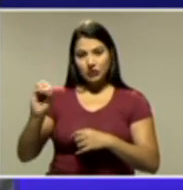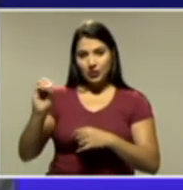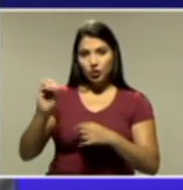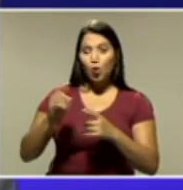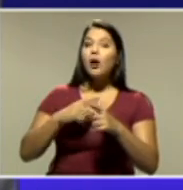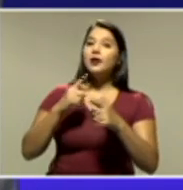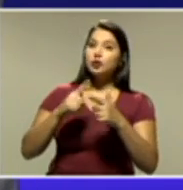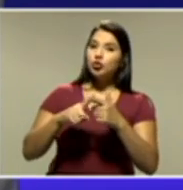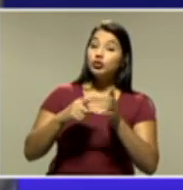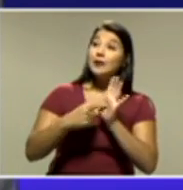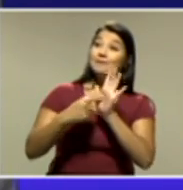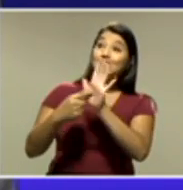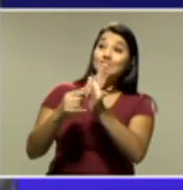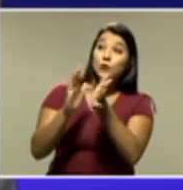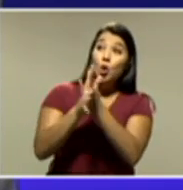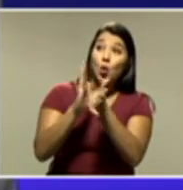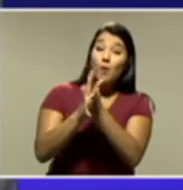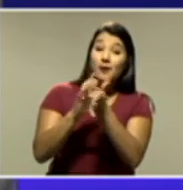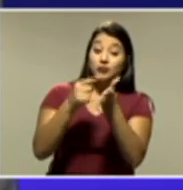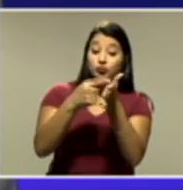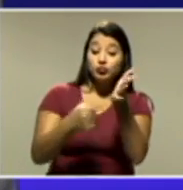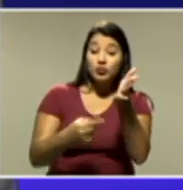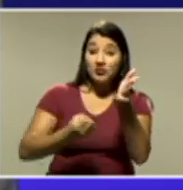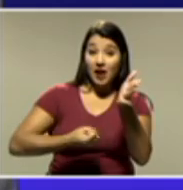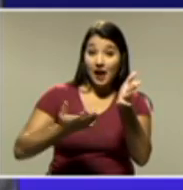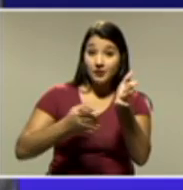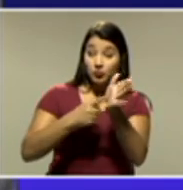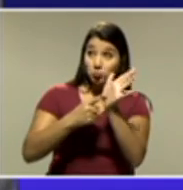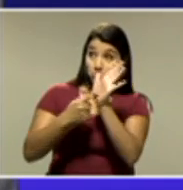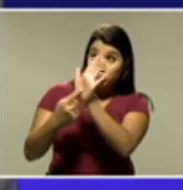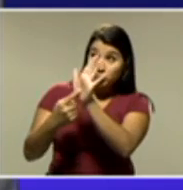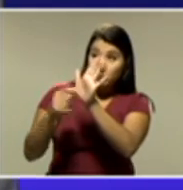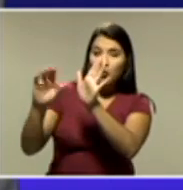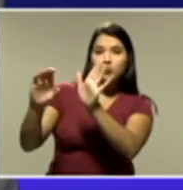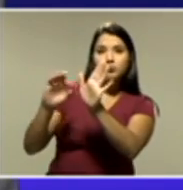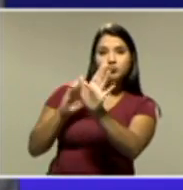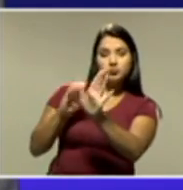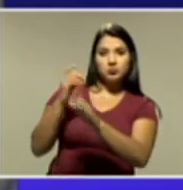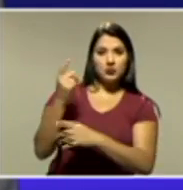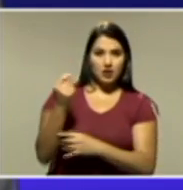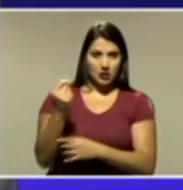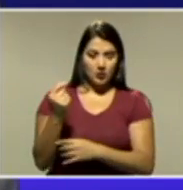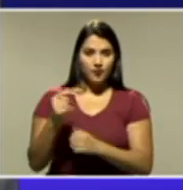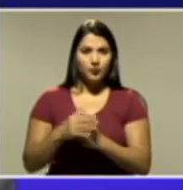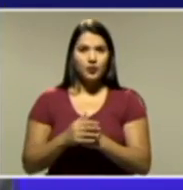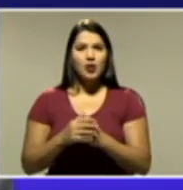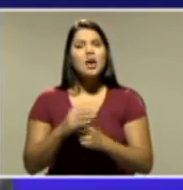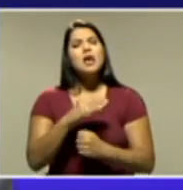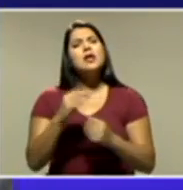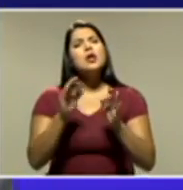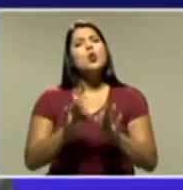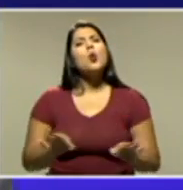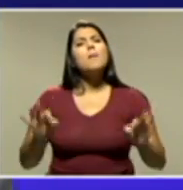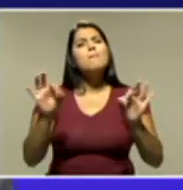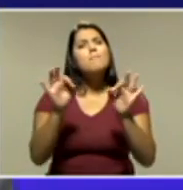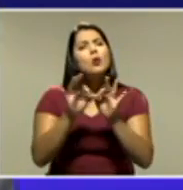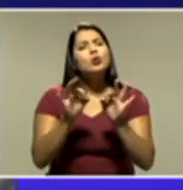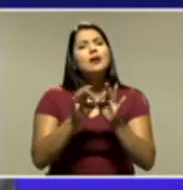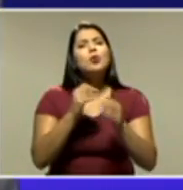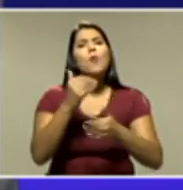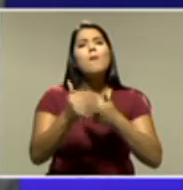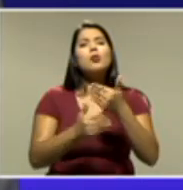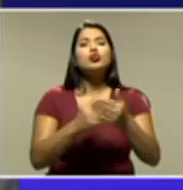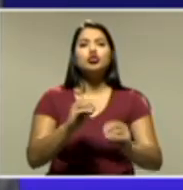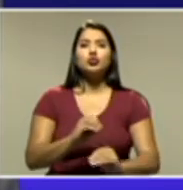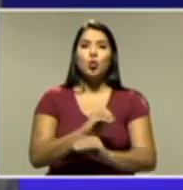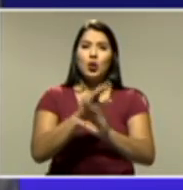reembolsa. Ese es el mecanismo que está dispuesto y sobre todo lo importante es transparencia en la